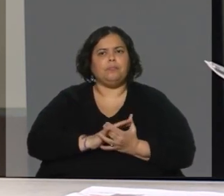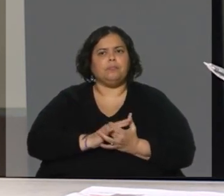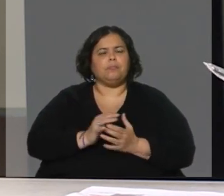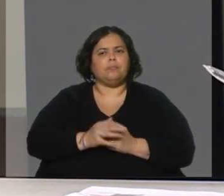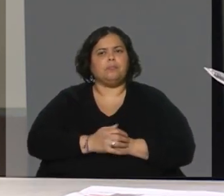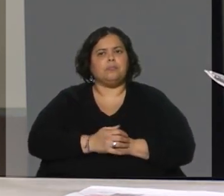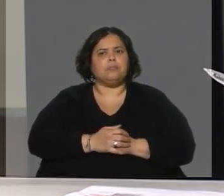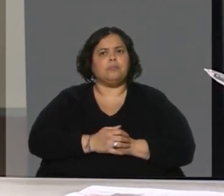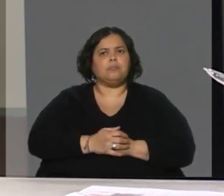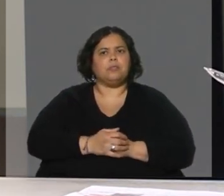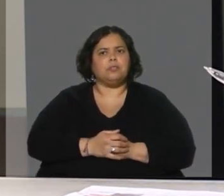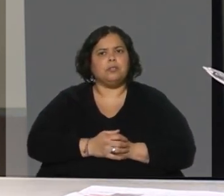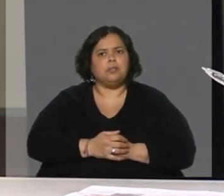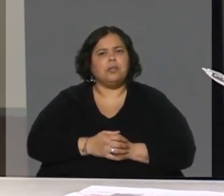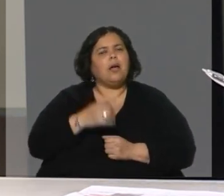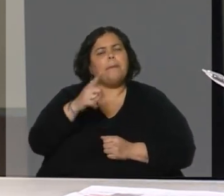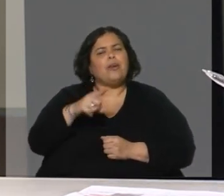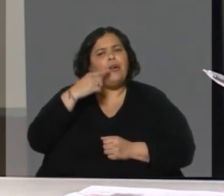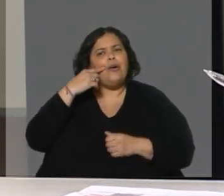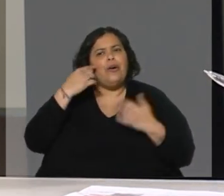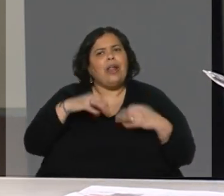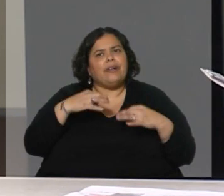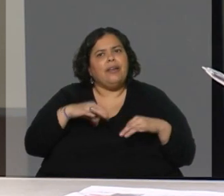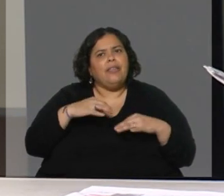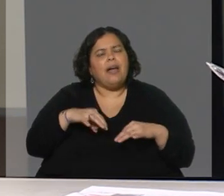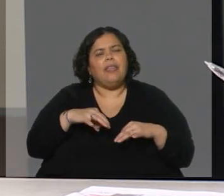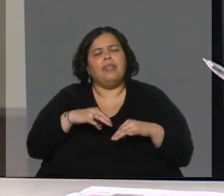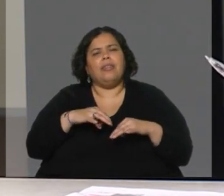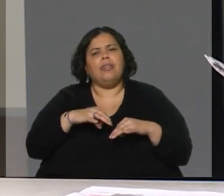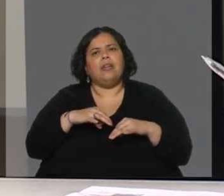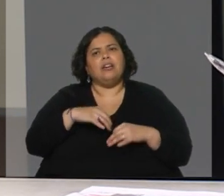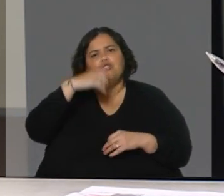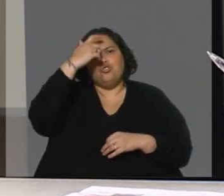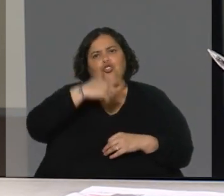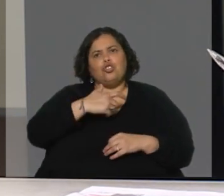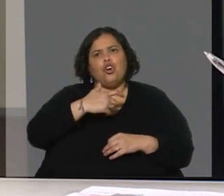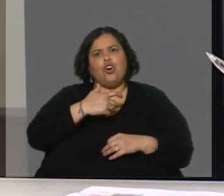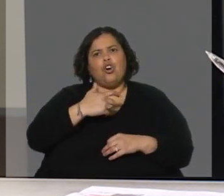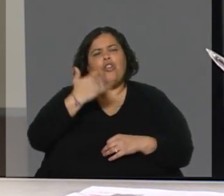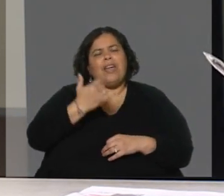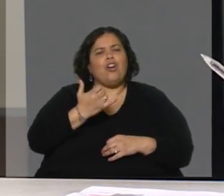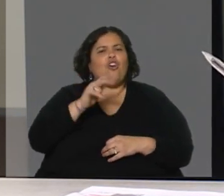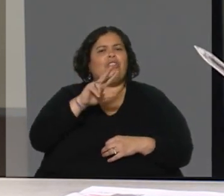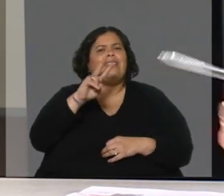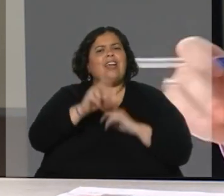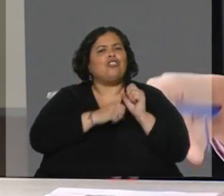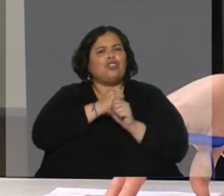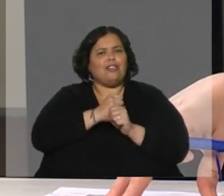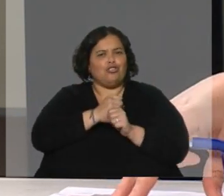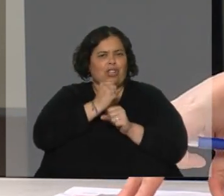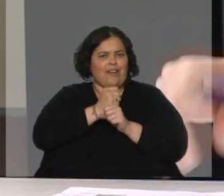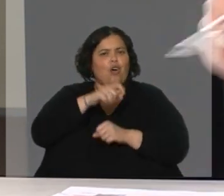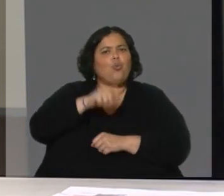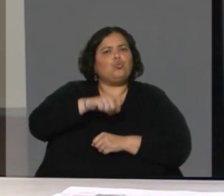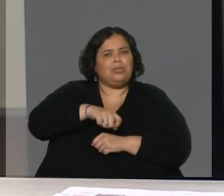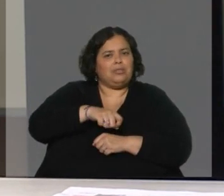dé Pero la realidad es que yo soy una mujer de 32 años de la justicia y En definitiva